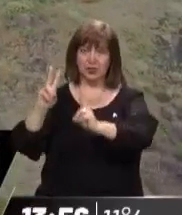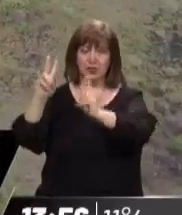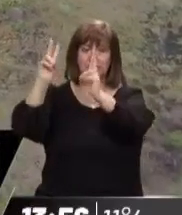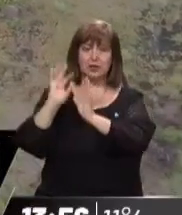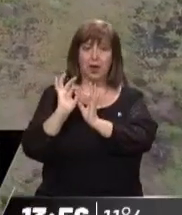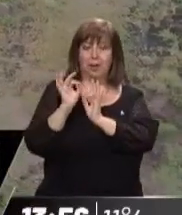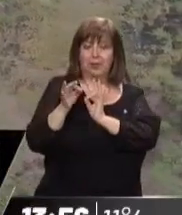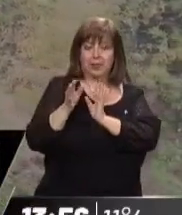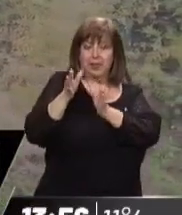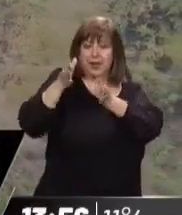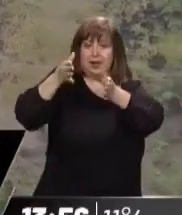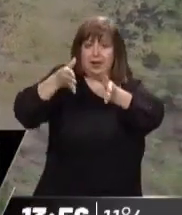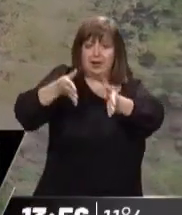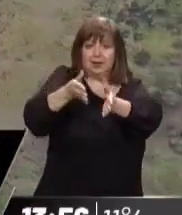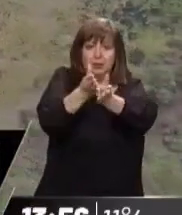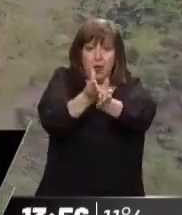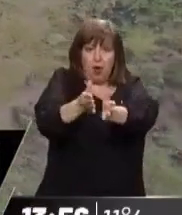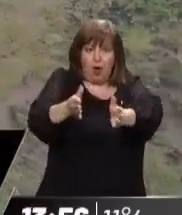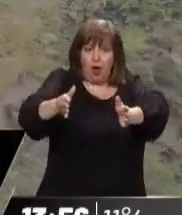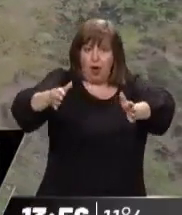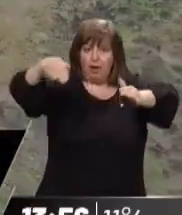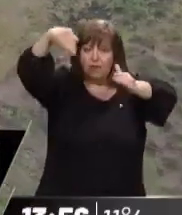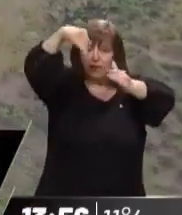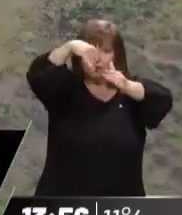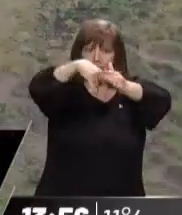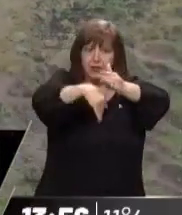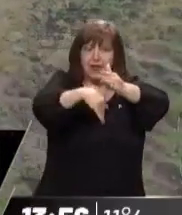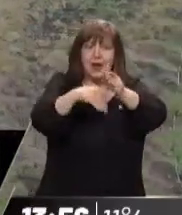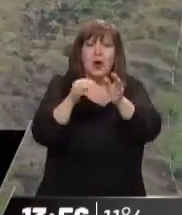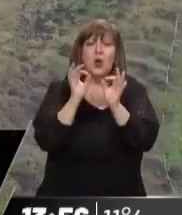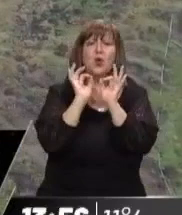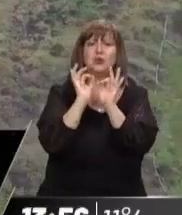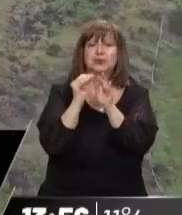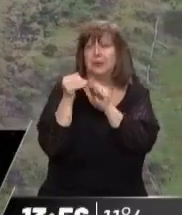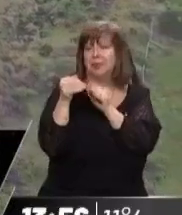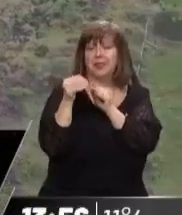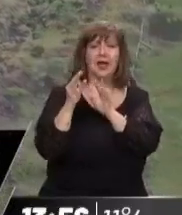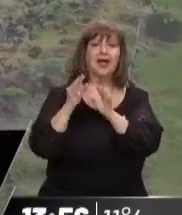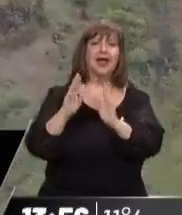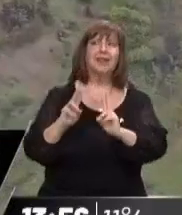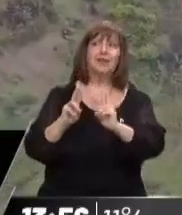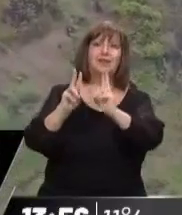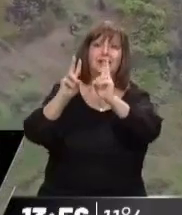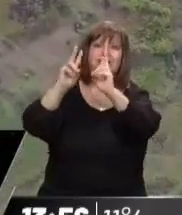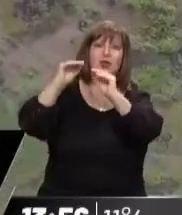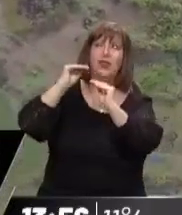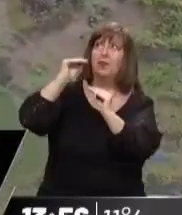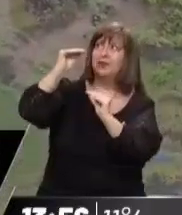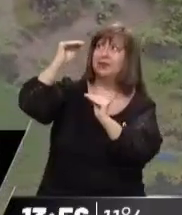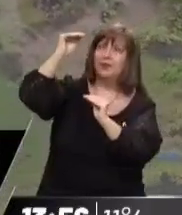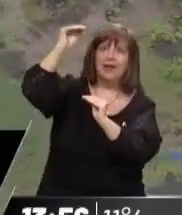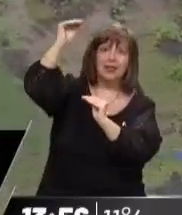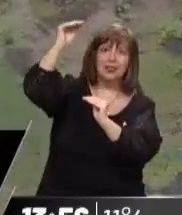socavón es impresionante realmente ahí al costado de un gran edificio de departamentos